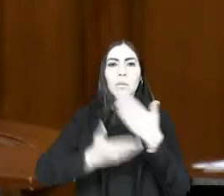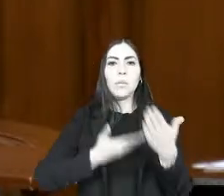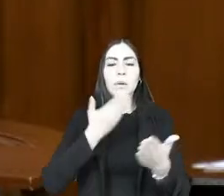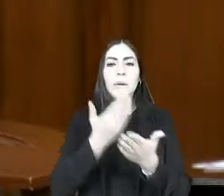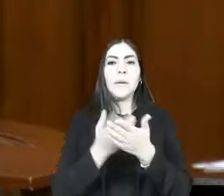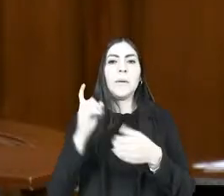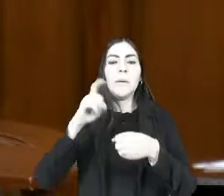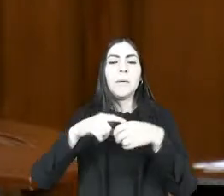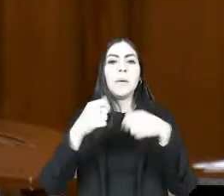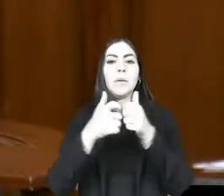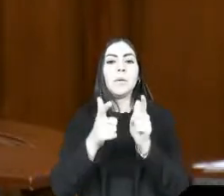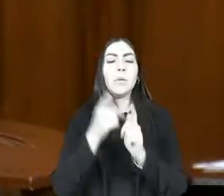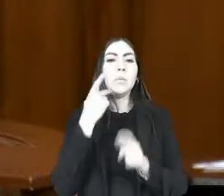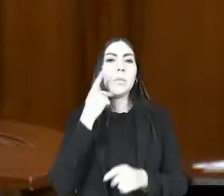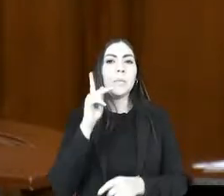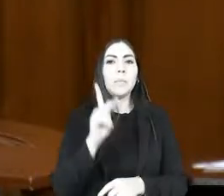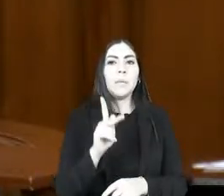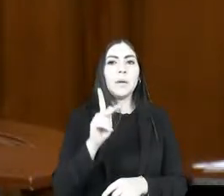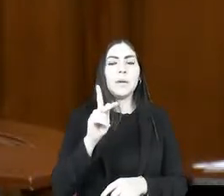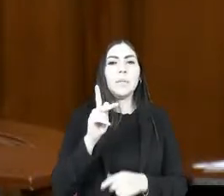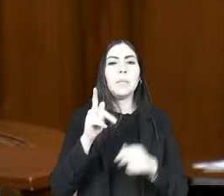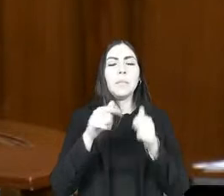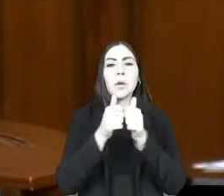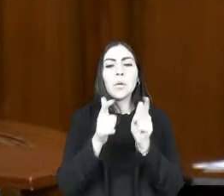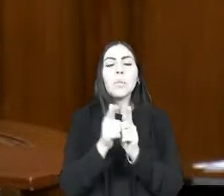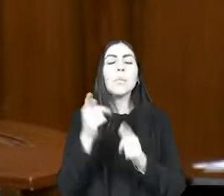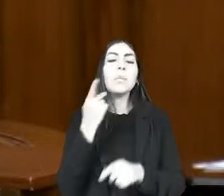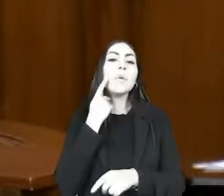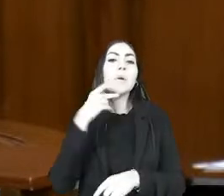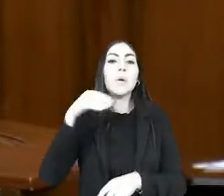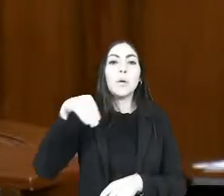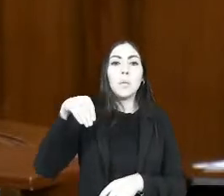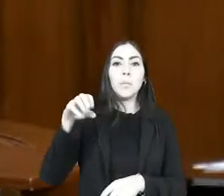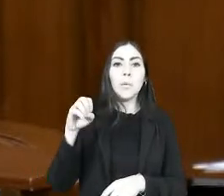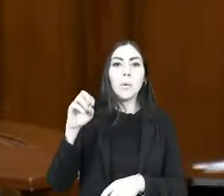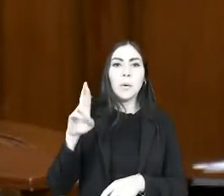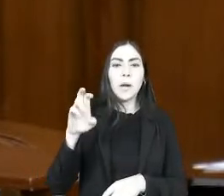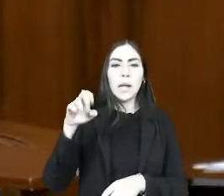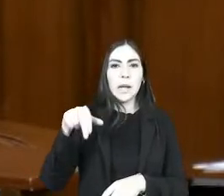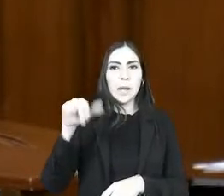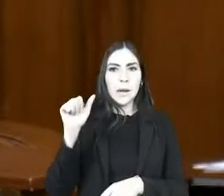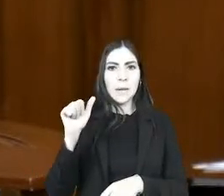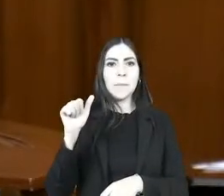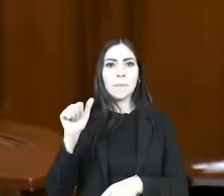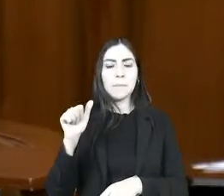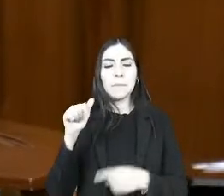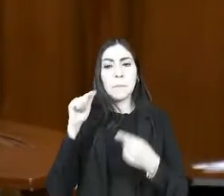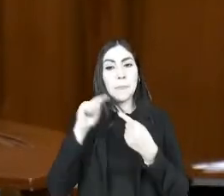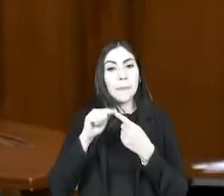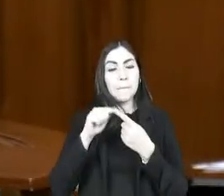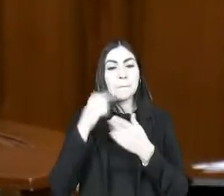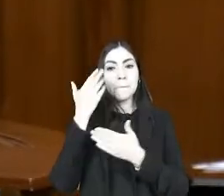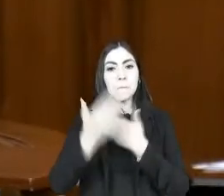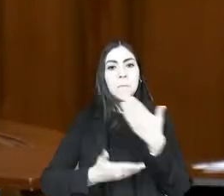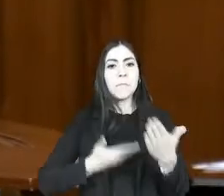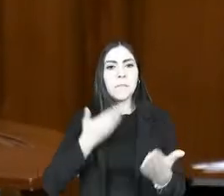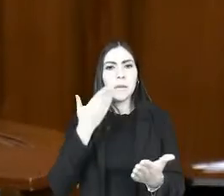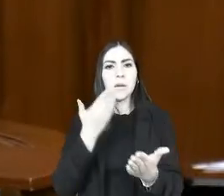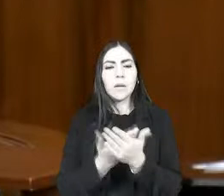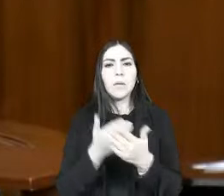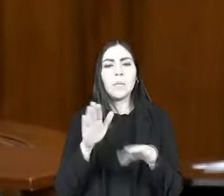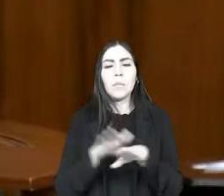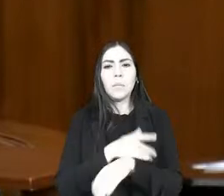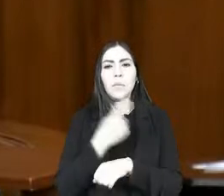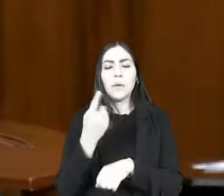Grupo Parlamentario del Partido Morena. Fue presentada en uso del derecho contenido en los